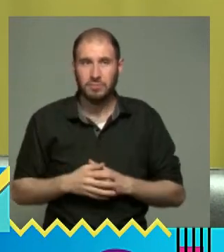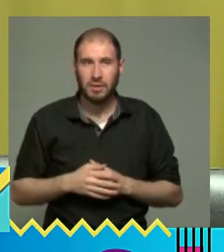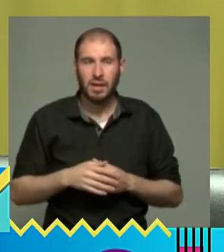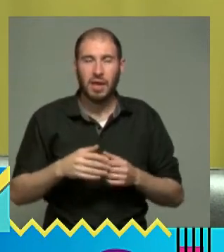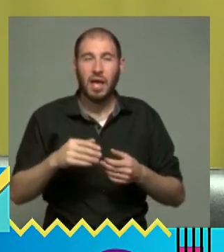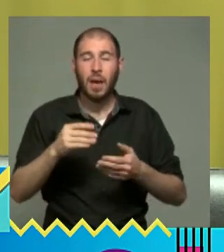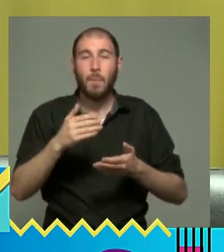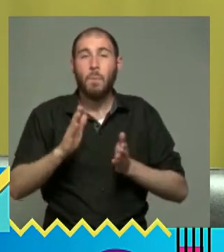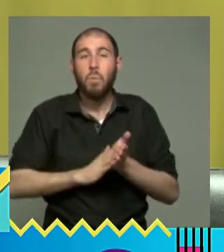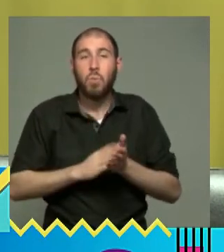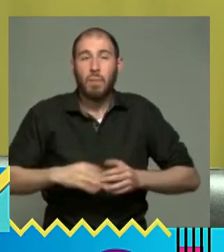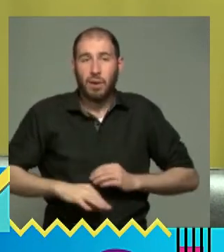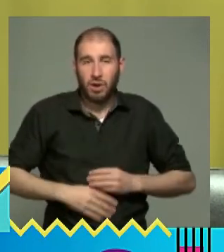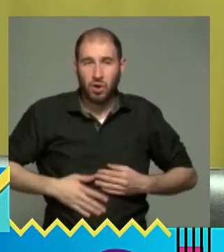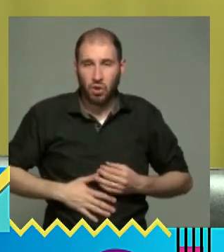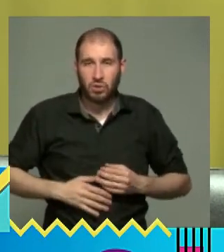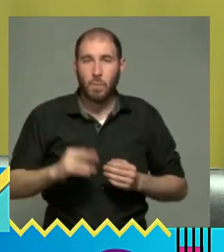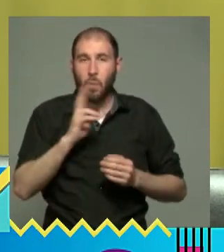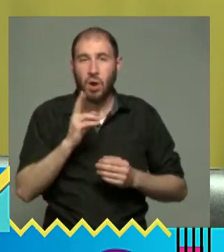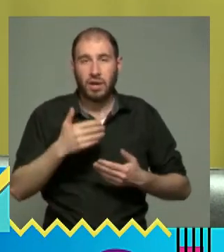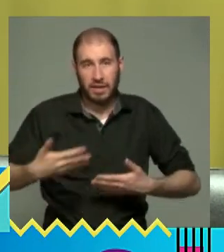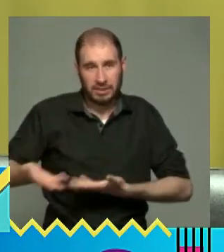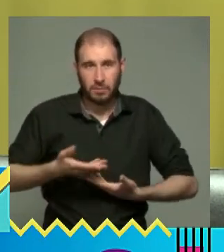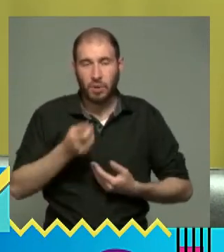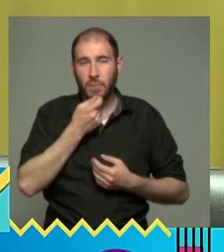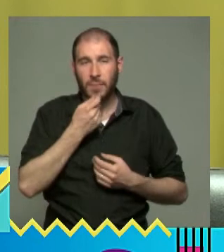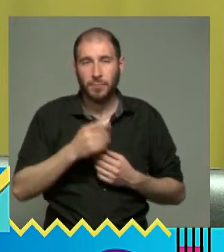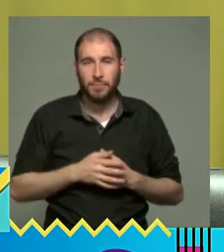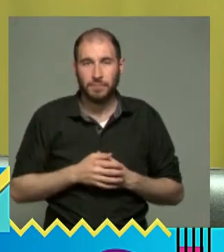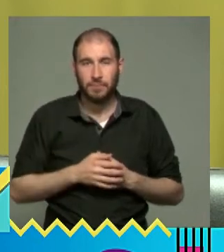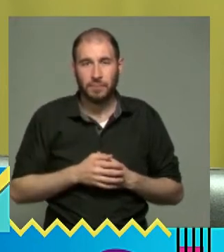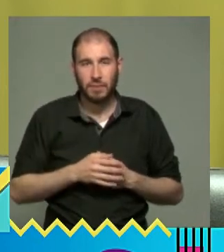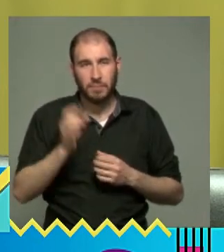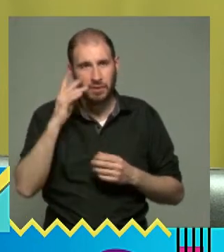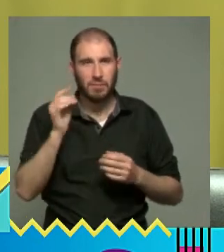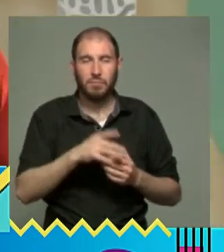examen ginecológico. El clínico que recibe a la mujer, si es